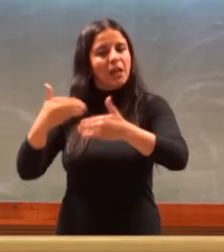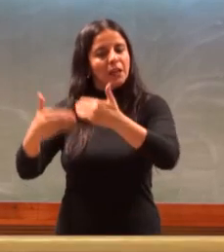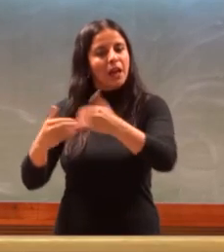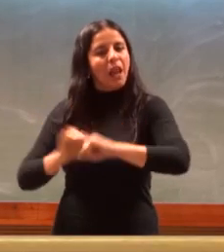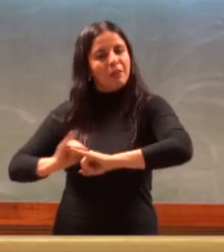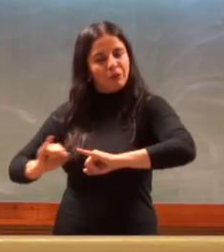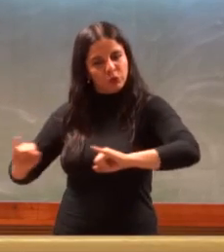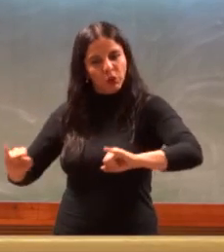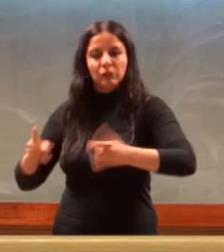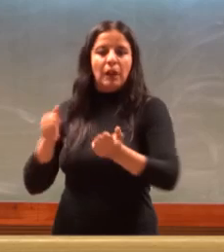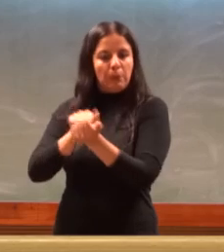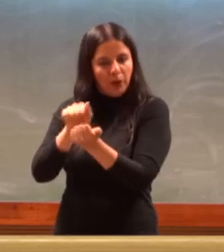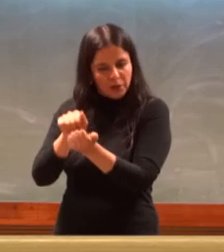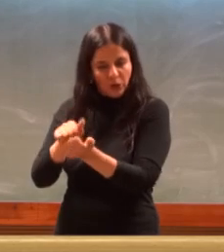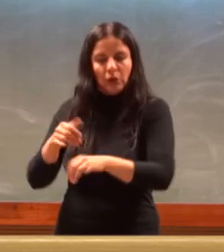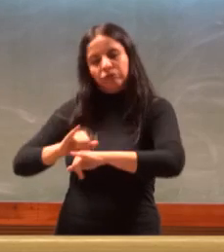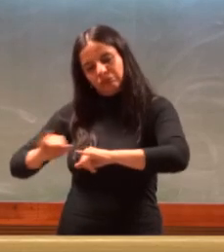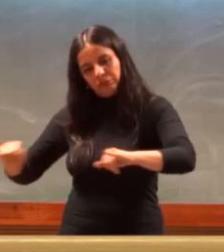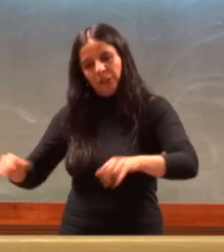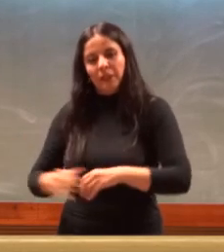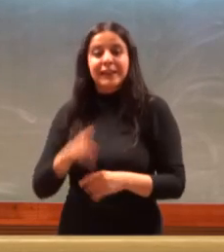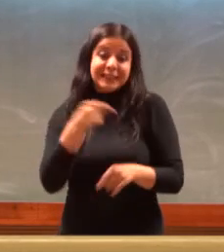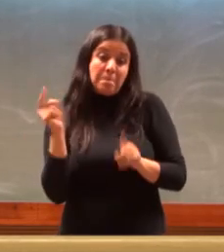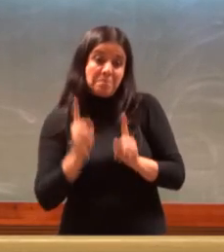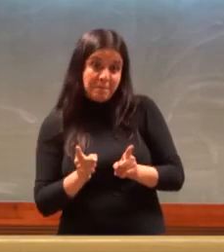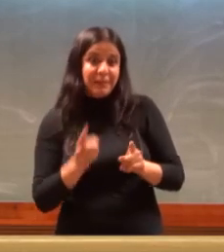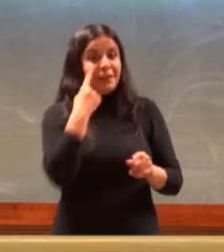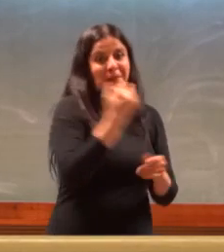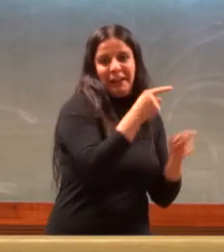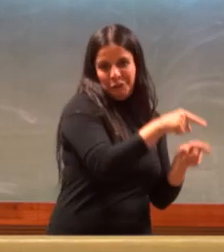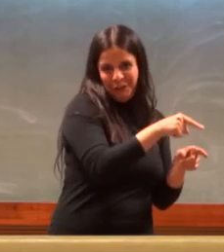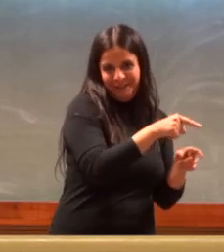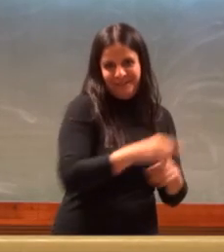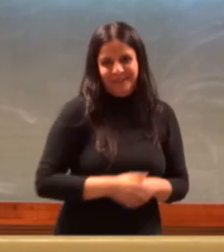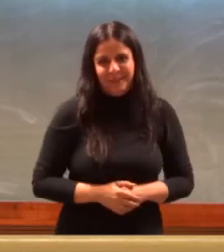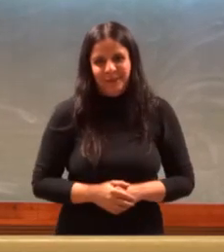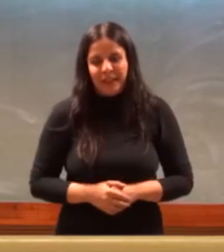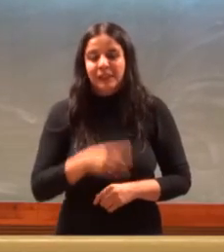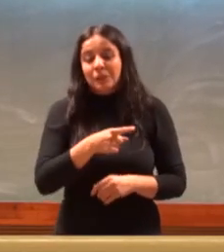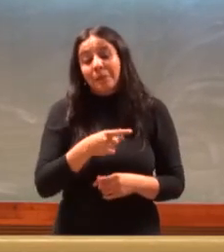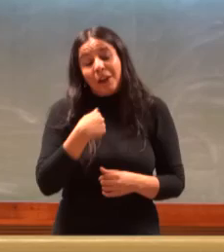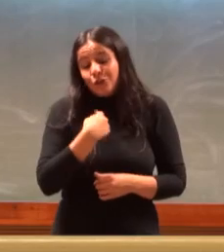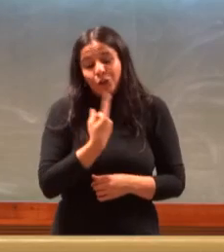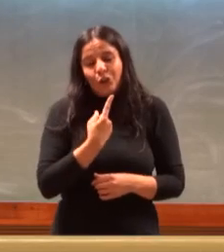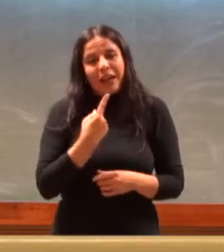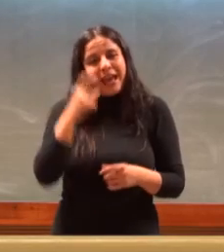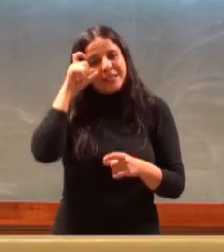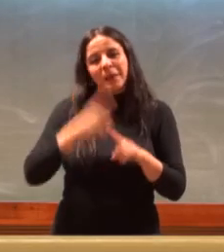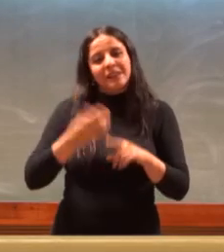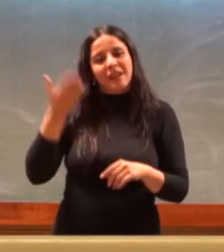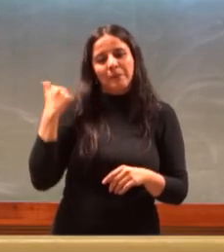través de las publicaciones de los resultados de esas investigaciones no En ese sentido la la experiencia de los probas nos parece fundamental